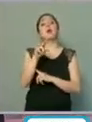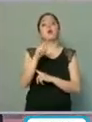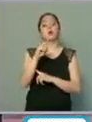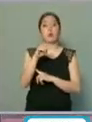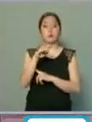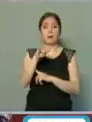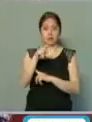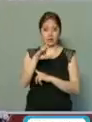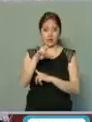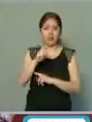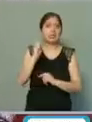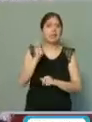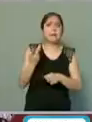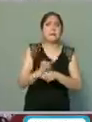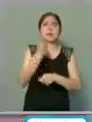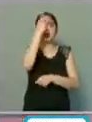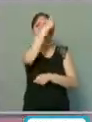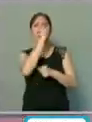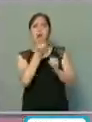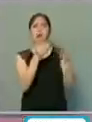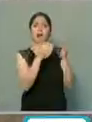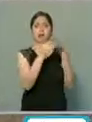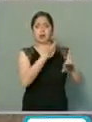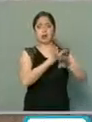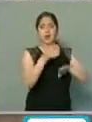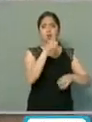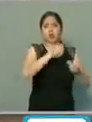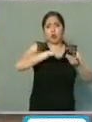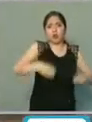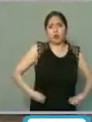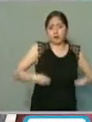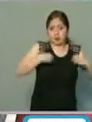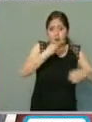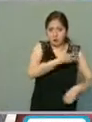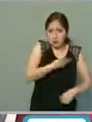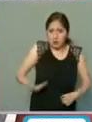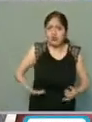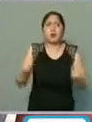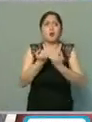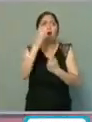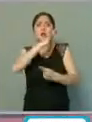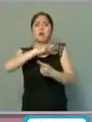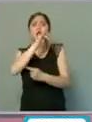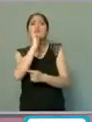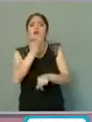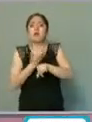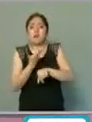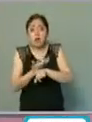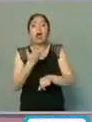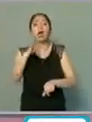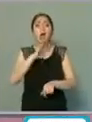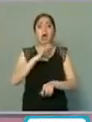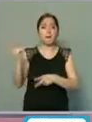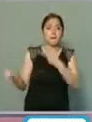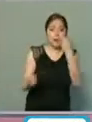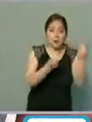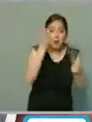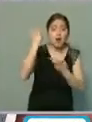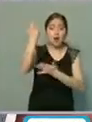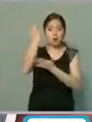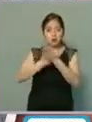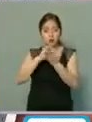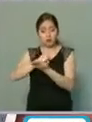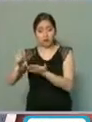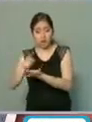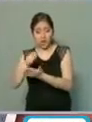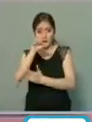ahora con la Casa Blanca? ¿Qué ha pasado ahora con la opinión pública? Pues prácticamente existe ahora ya un consenso sobre la regulación sobre las armas. Hay que